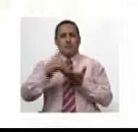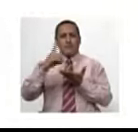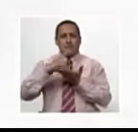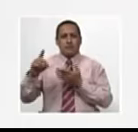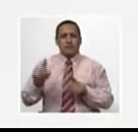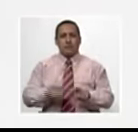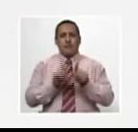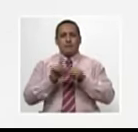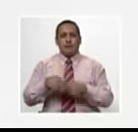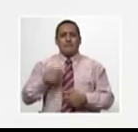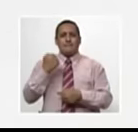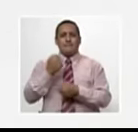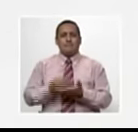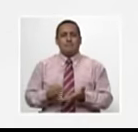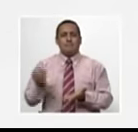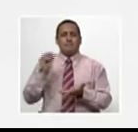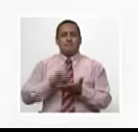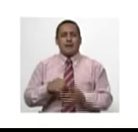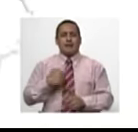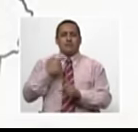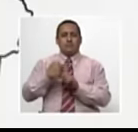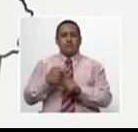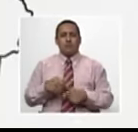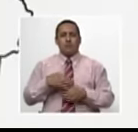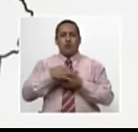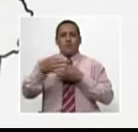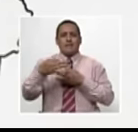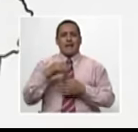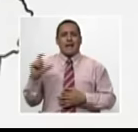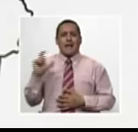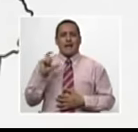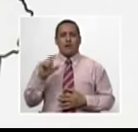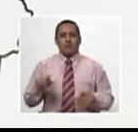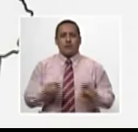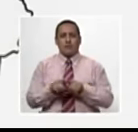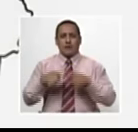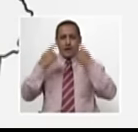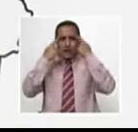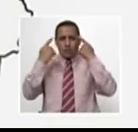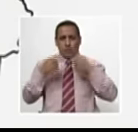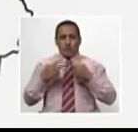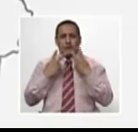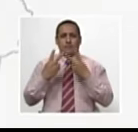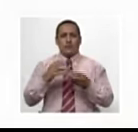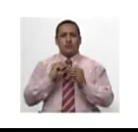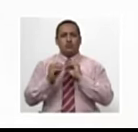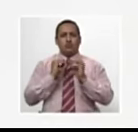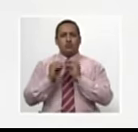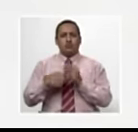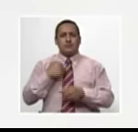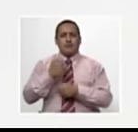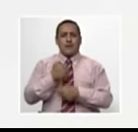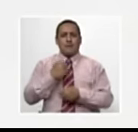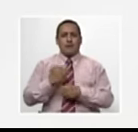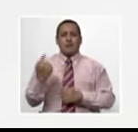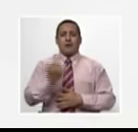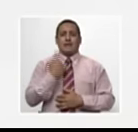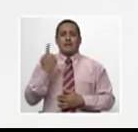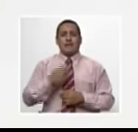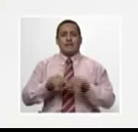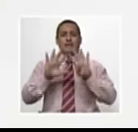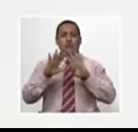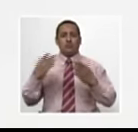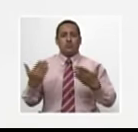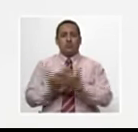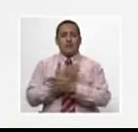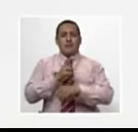24 departamentos más la provincia constitucional del Callao, con el fin de que éstas dirigiesen la conformación